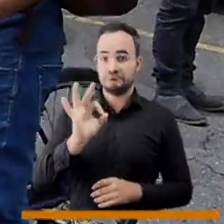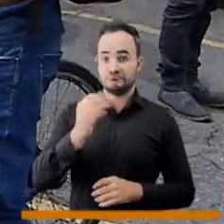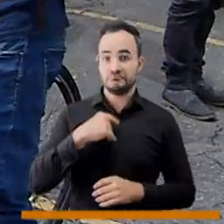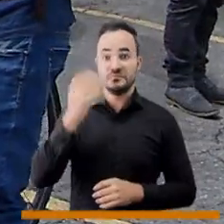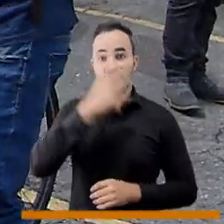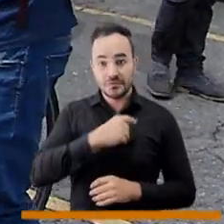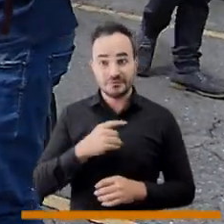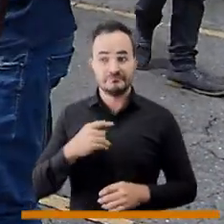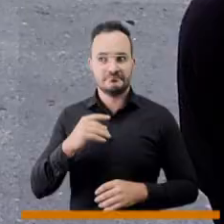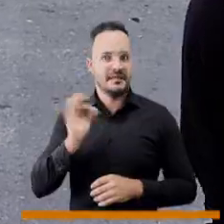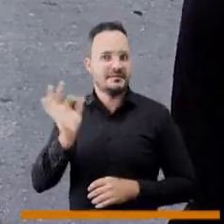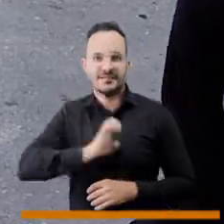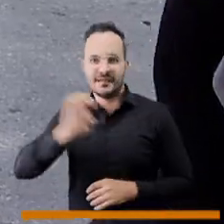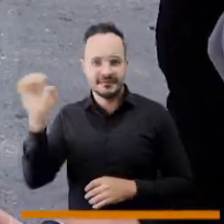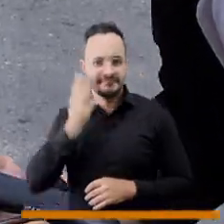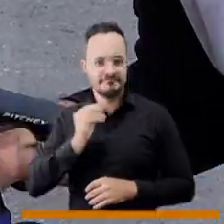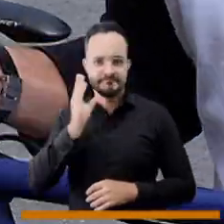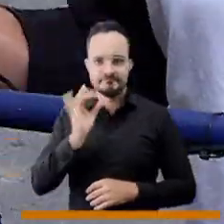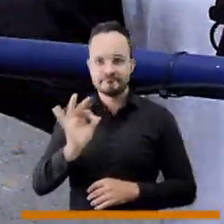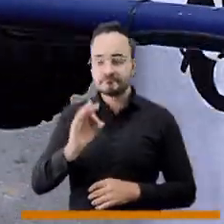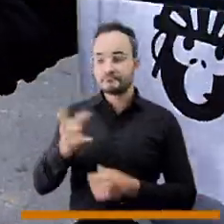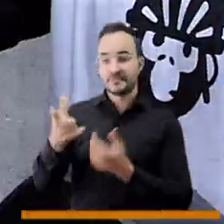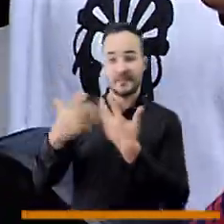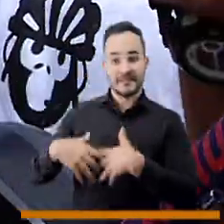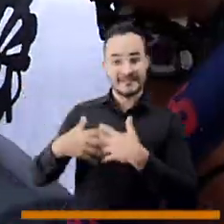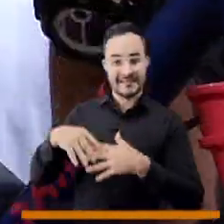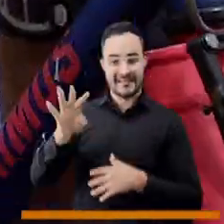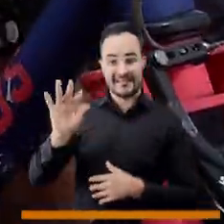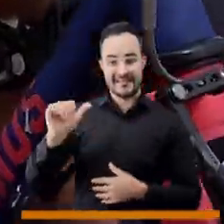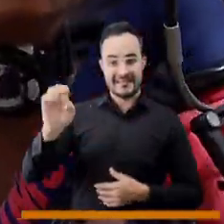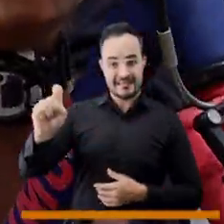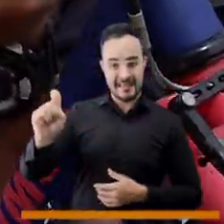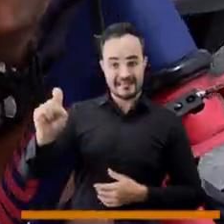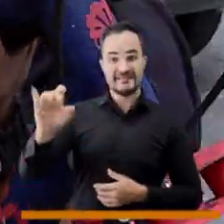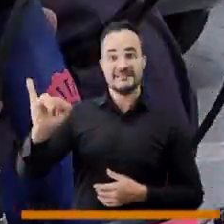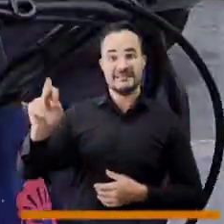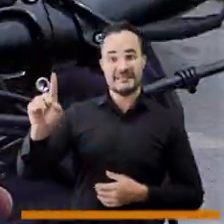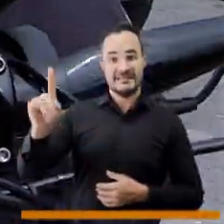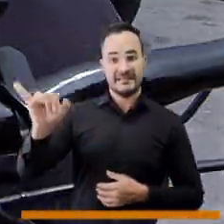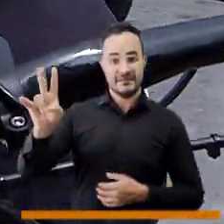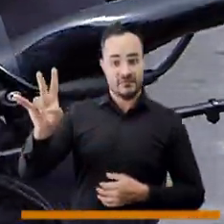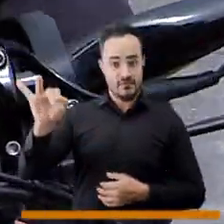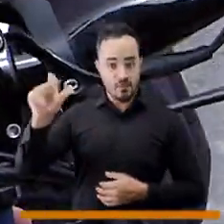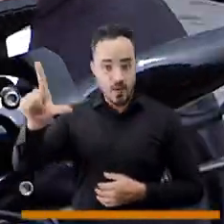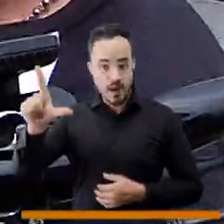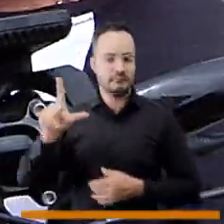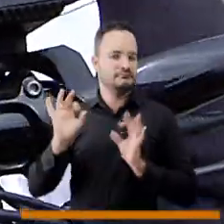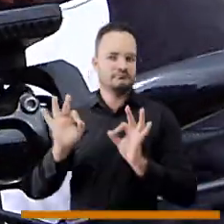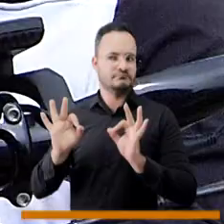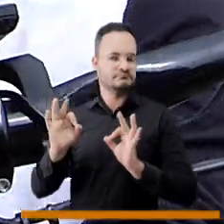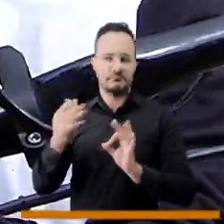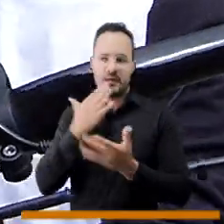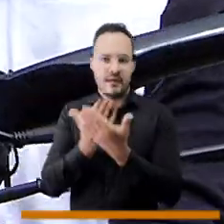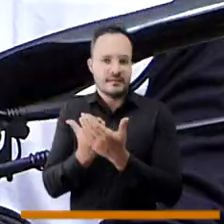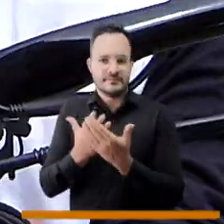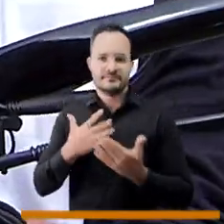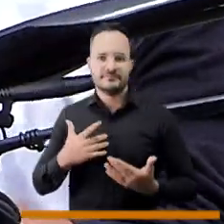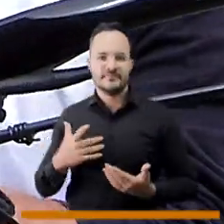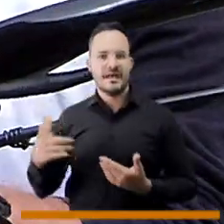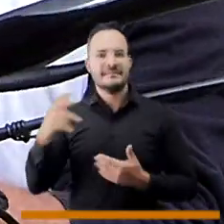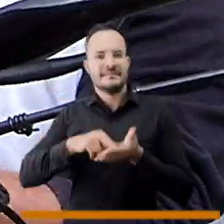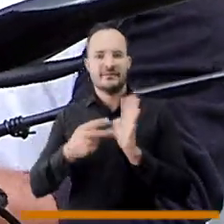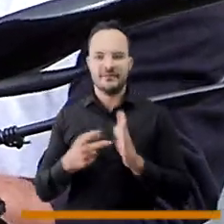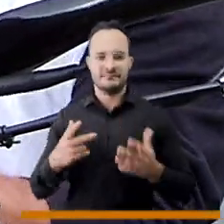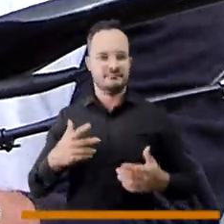experiencia, aparte de bonita, porque gracias a Taxi Individual, el portabicicletas no es como una herramienta, sino